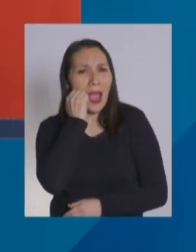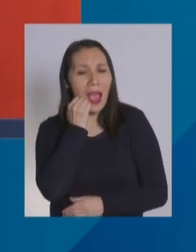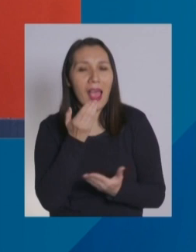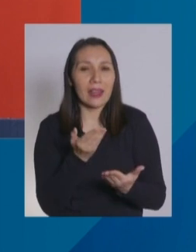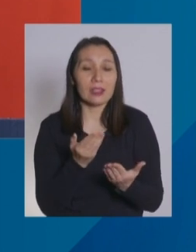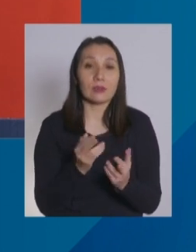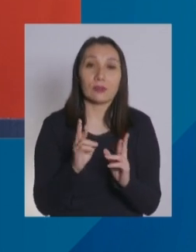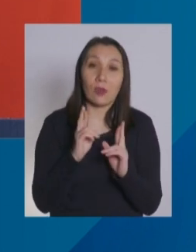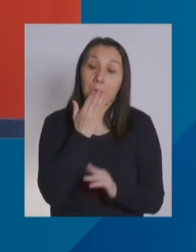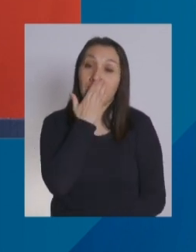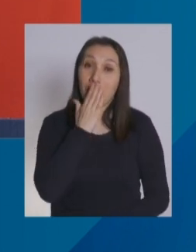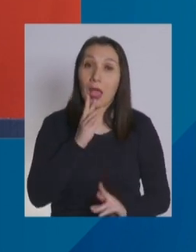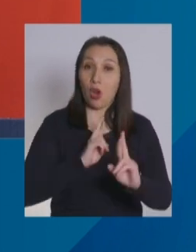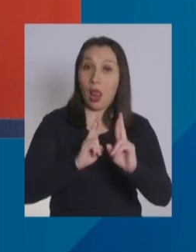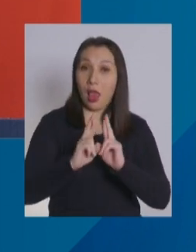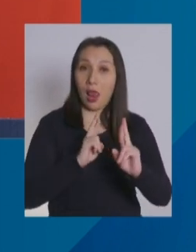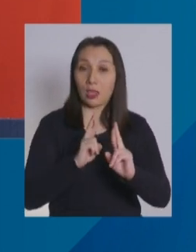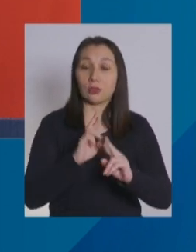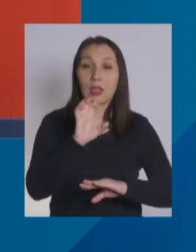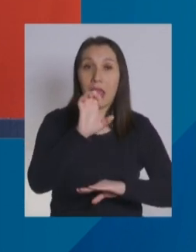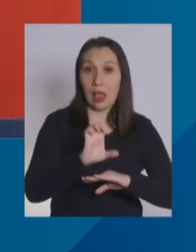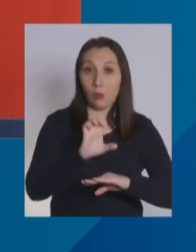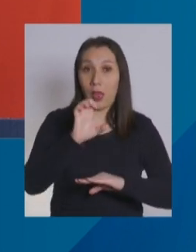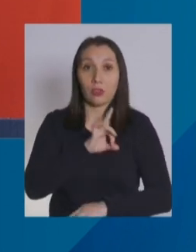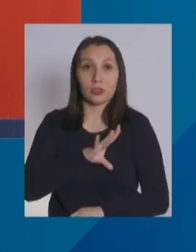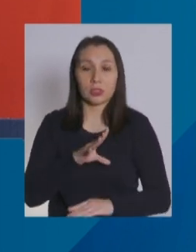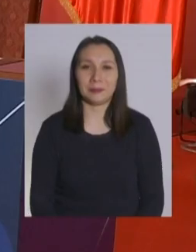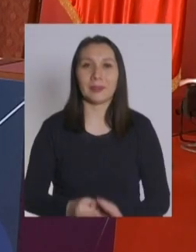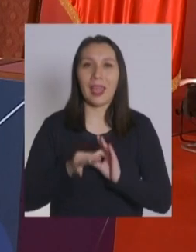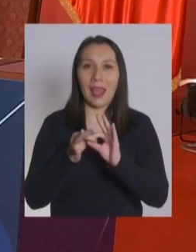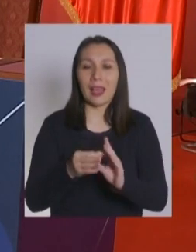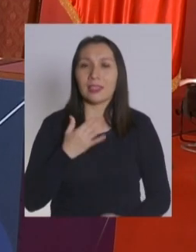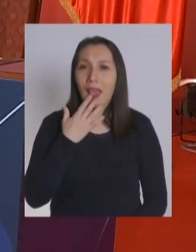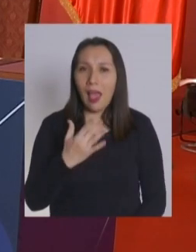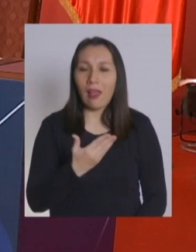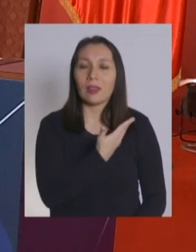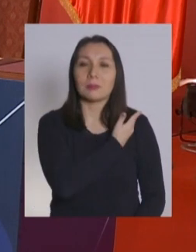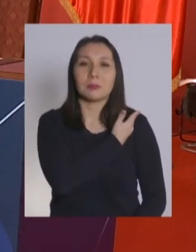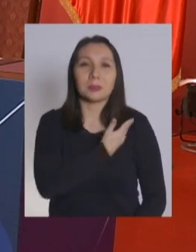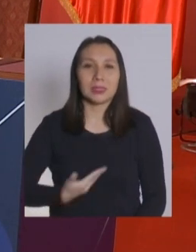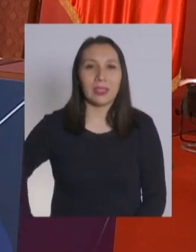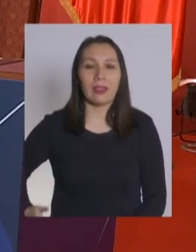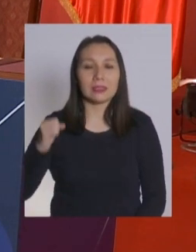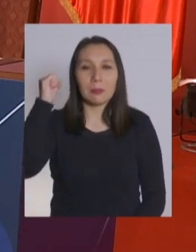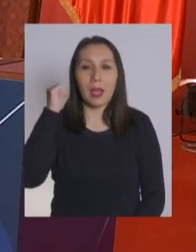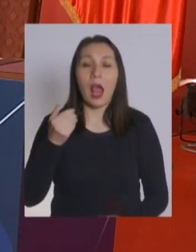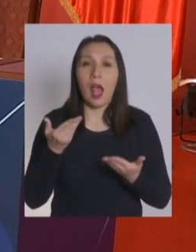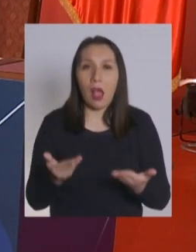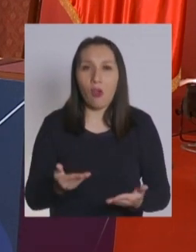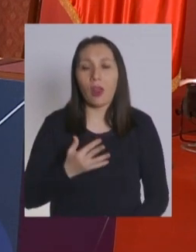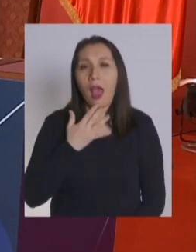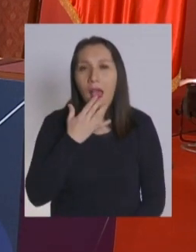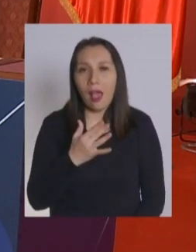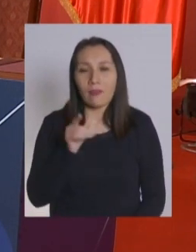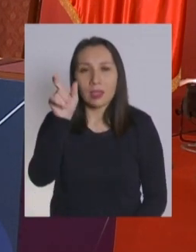se suma a la red de 29 tlc es con los que cuenta chile y que le permiten acceso preferencial a las 65 economías que concentra en el